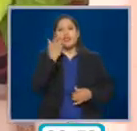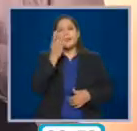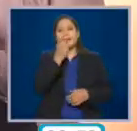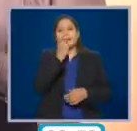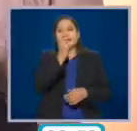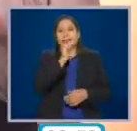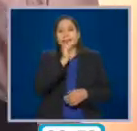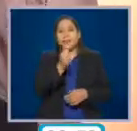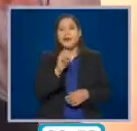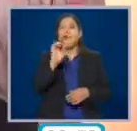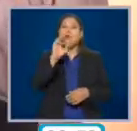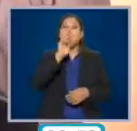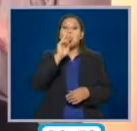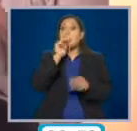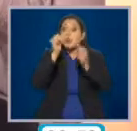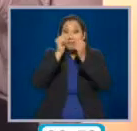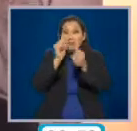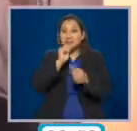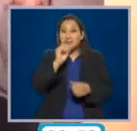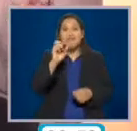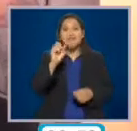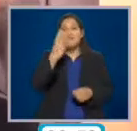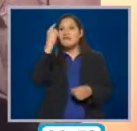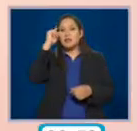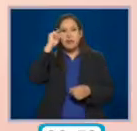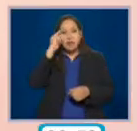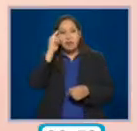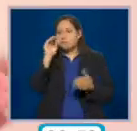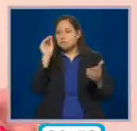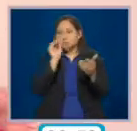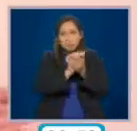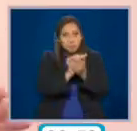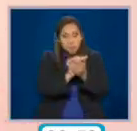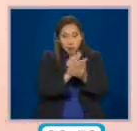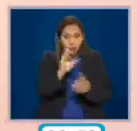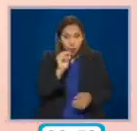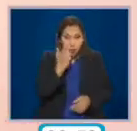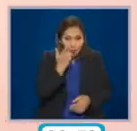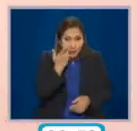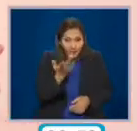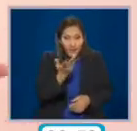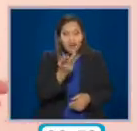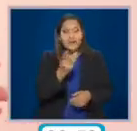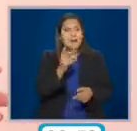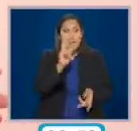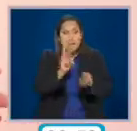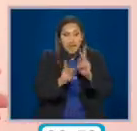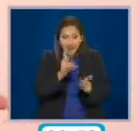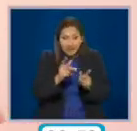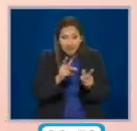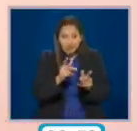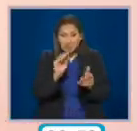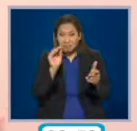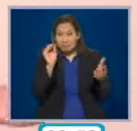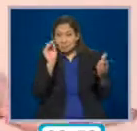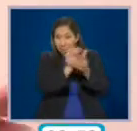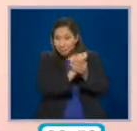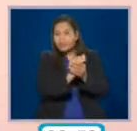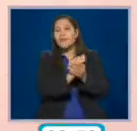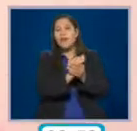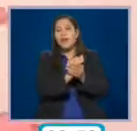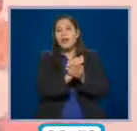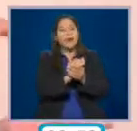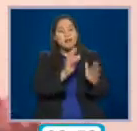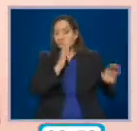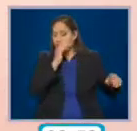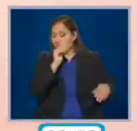quiere ponerte atención o está molesta y necesita tu espacio o no quiere plantear este punto en este momento, te dice, ahorita no puedo porque